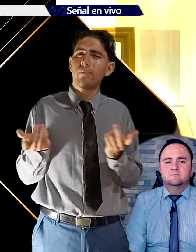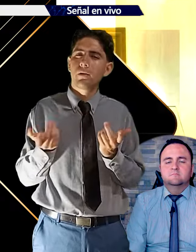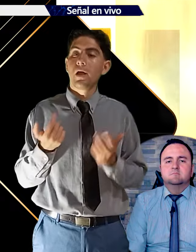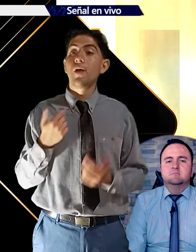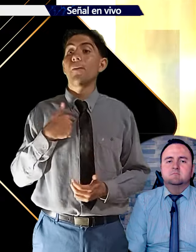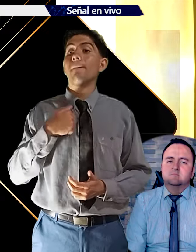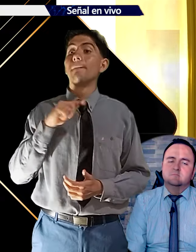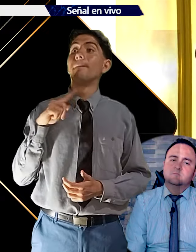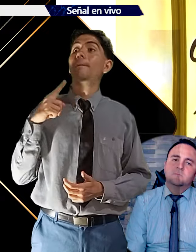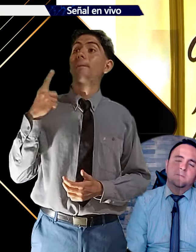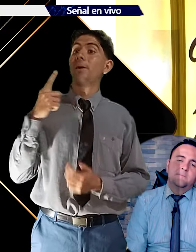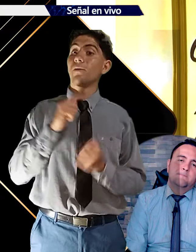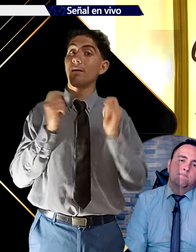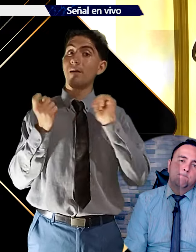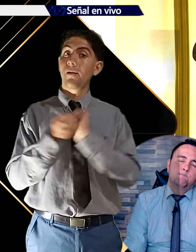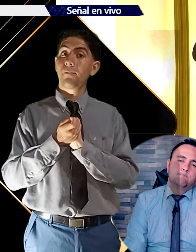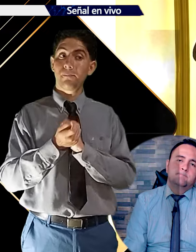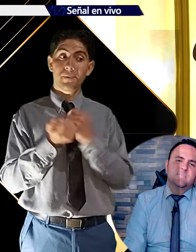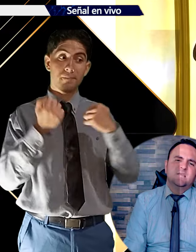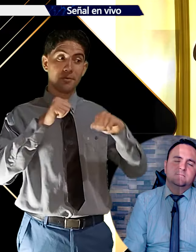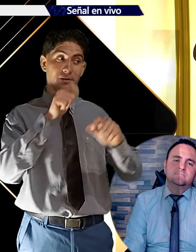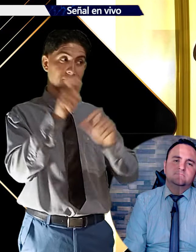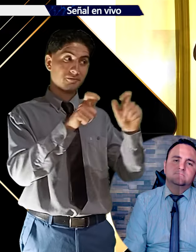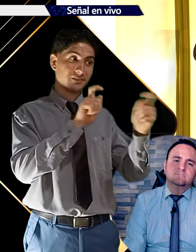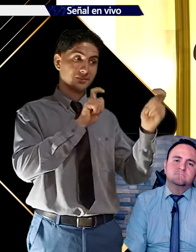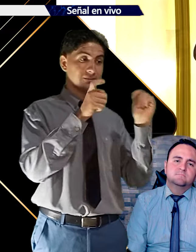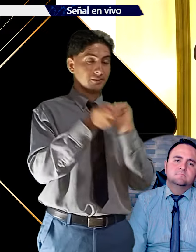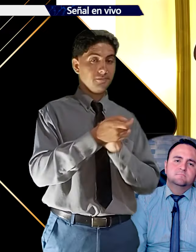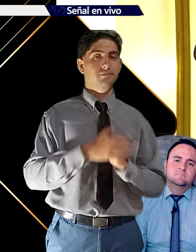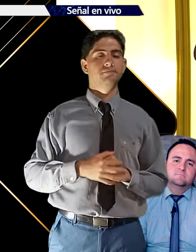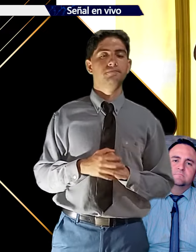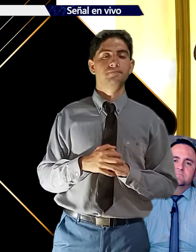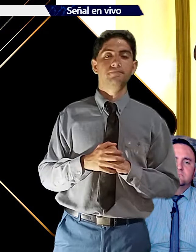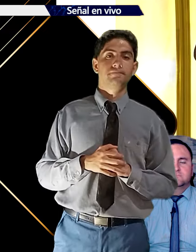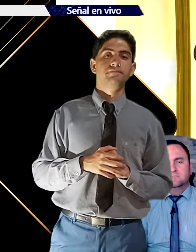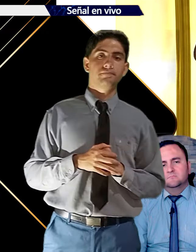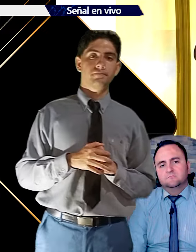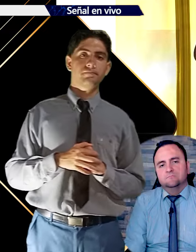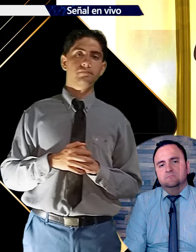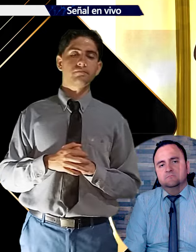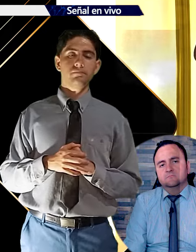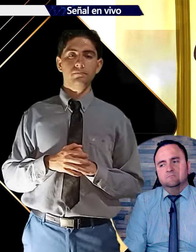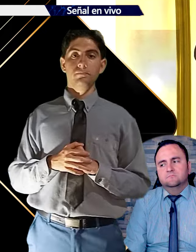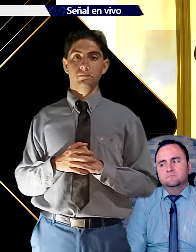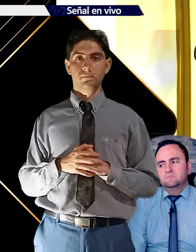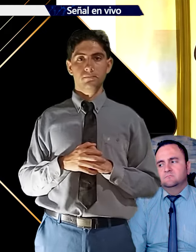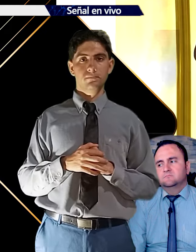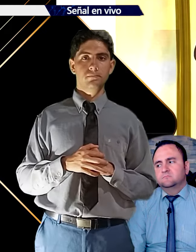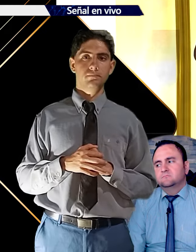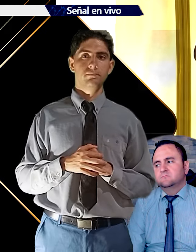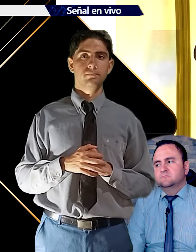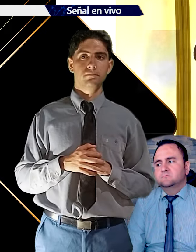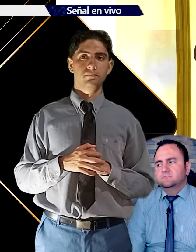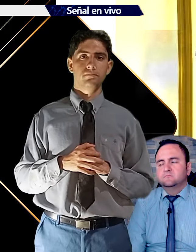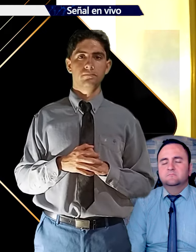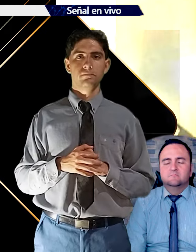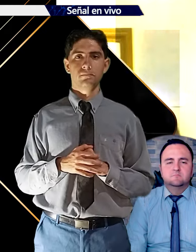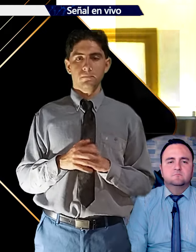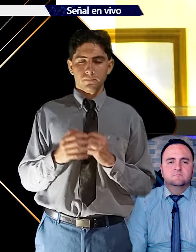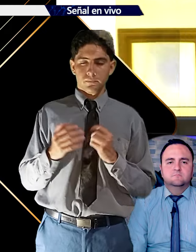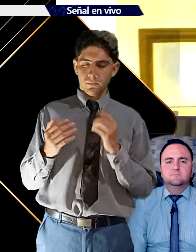le doy gracias al Señor y a esa intimidad con Dios el día que Él me mostró, ¿sabes? comienza a cambiar tú, porque cuando tú